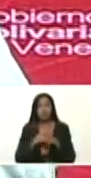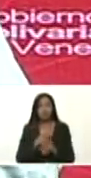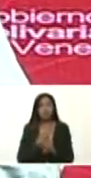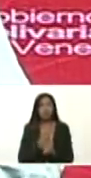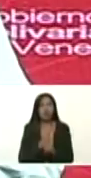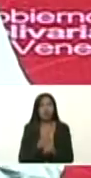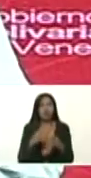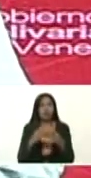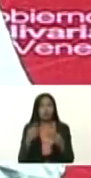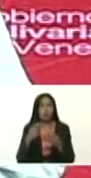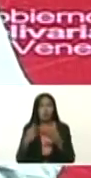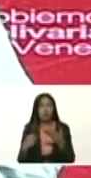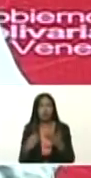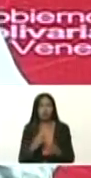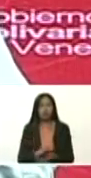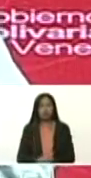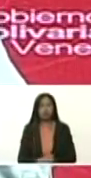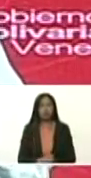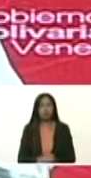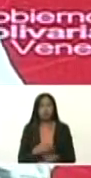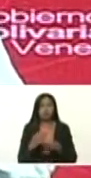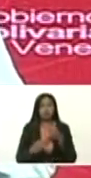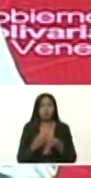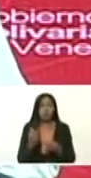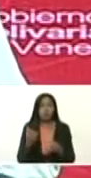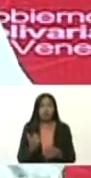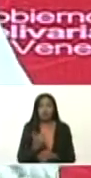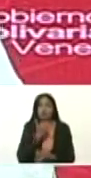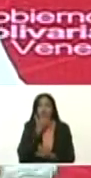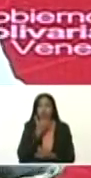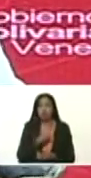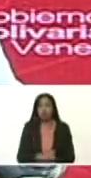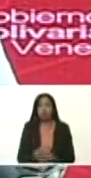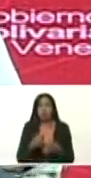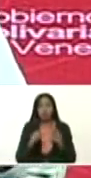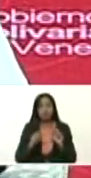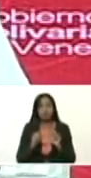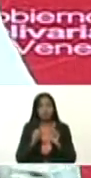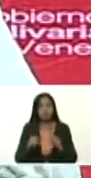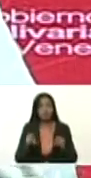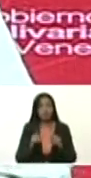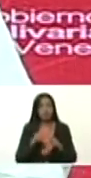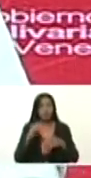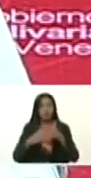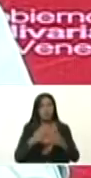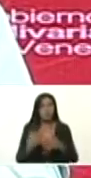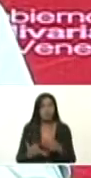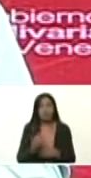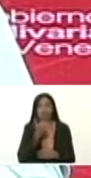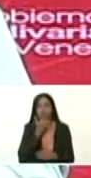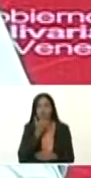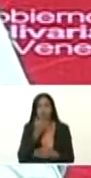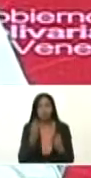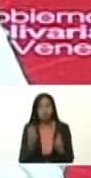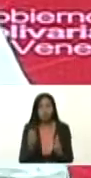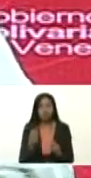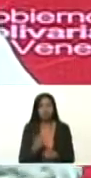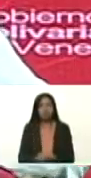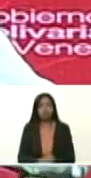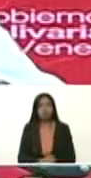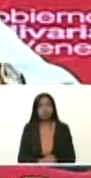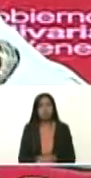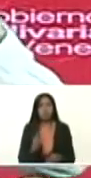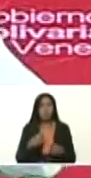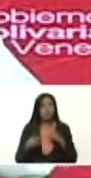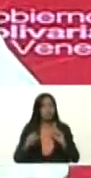que hicimos. ¿Sí? Cometimos errores, pero seguimos para adelante. Cometimos errores. Claro, para